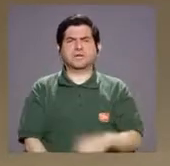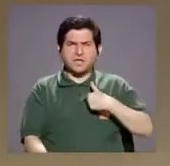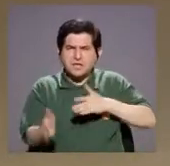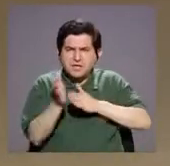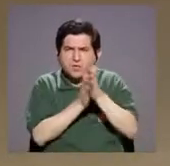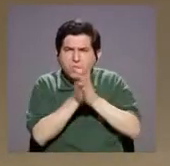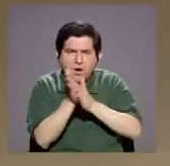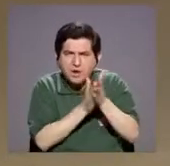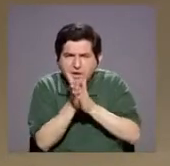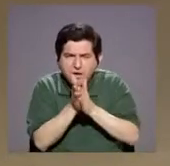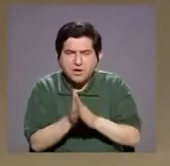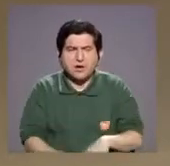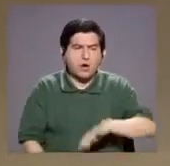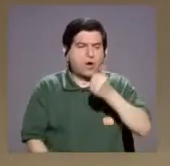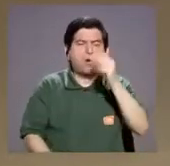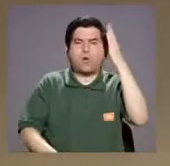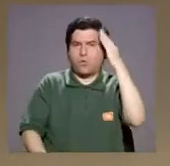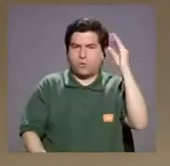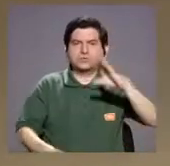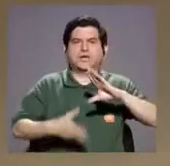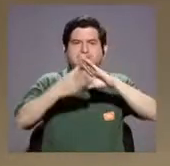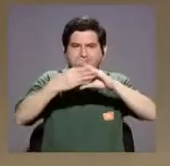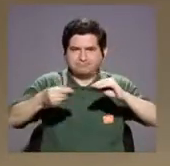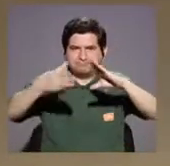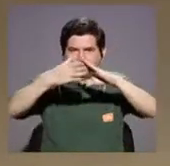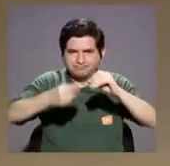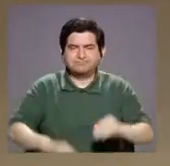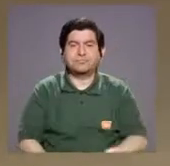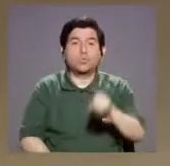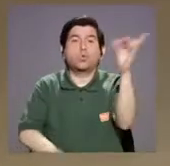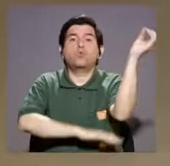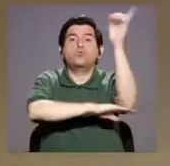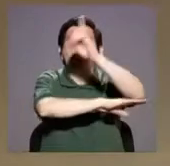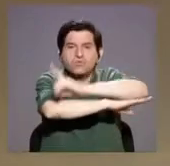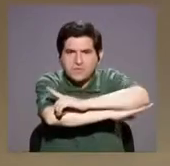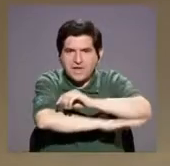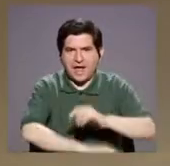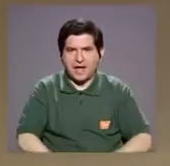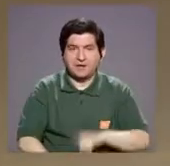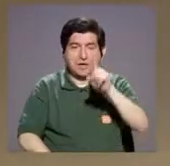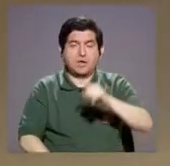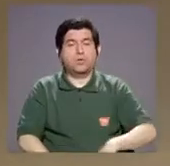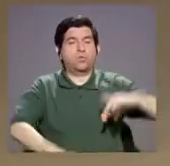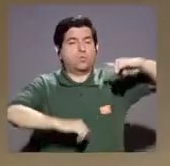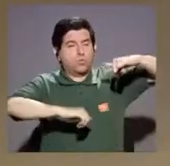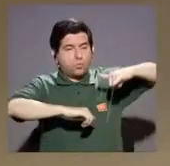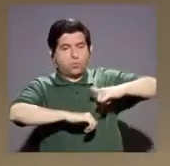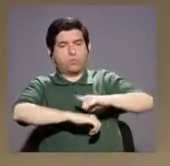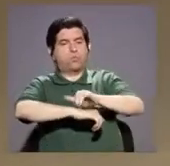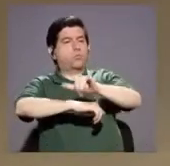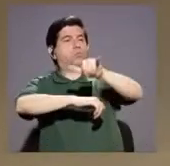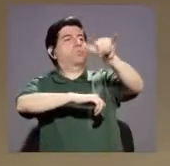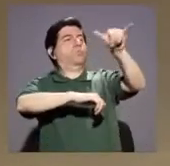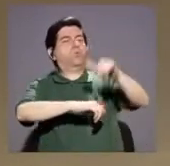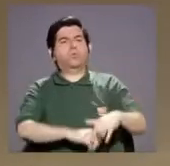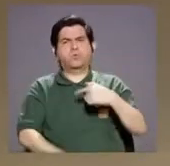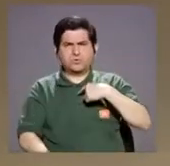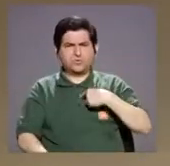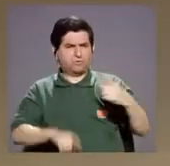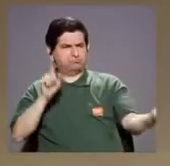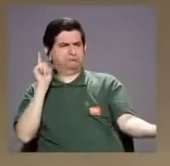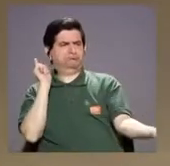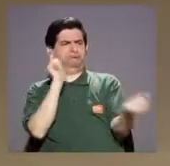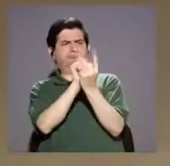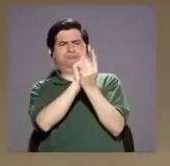contaros otra anécdota un día en un avión me encontré con